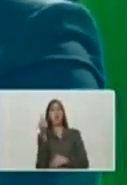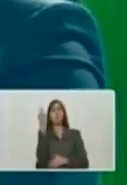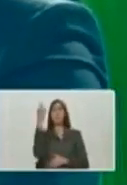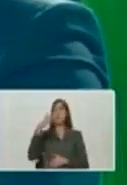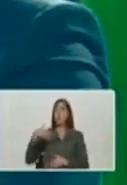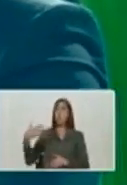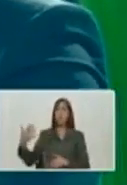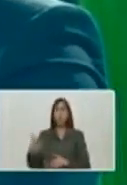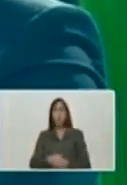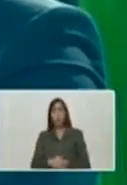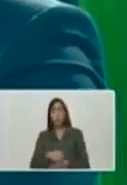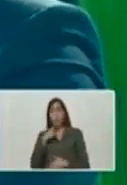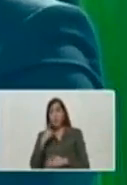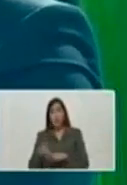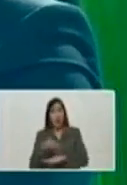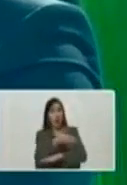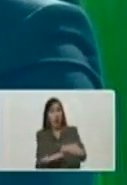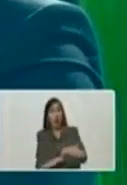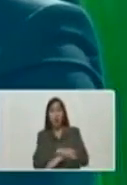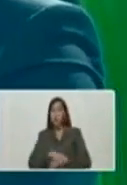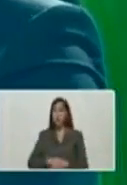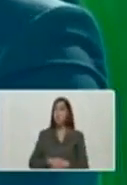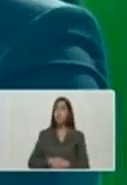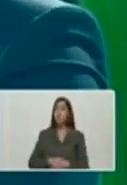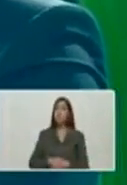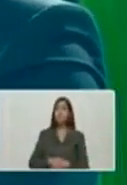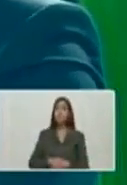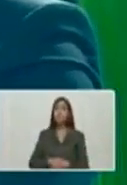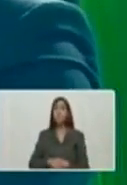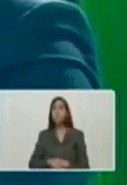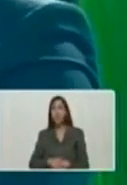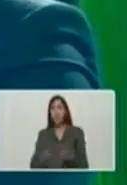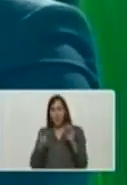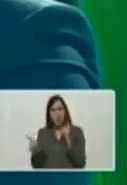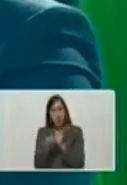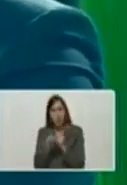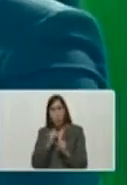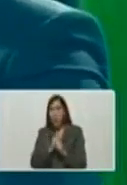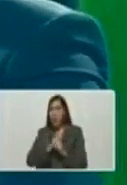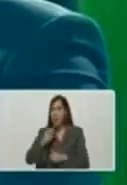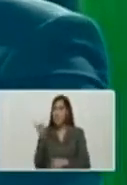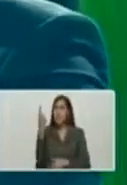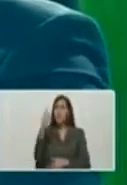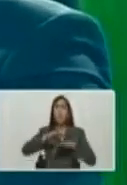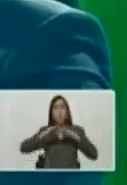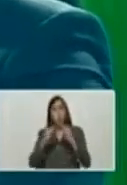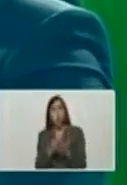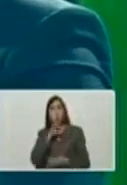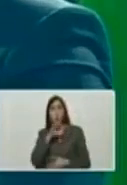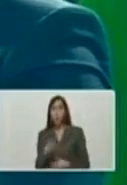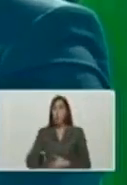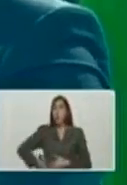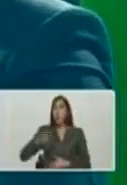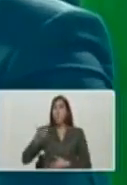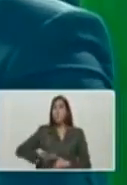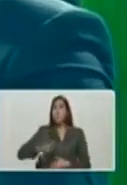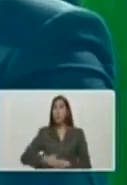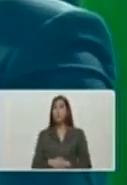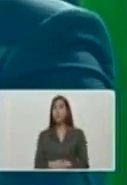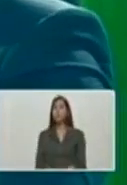de primer mundo. Usted mismo lo decía hace 5 o 10 minutos, el hipismo venezolano es de primer mundo y tiene grande historia. En